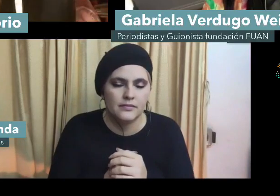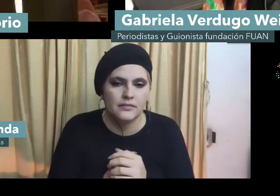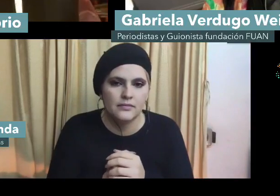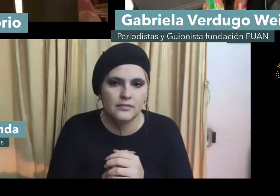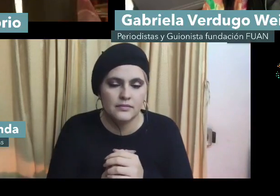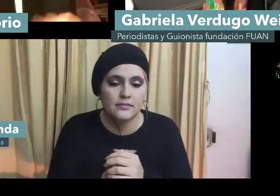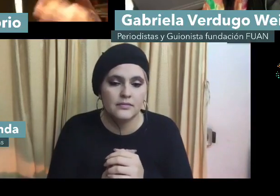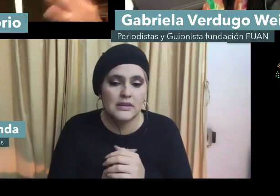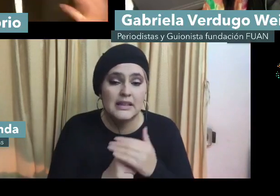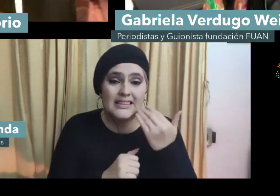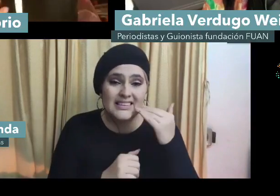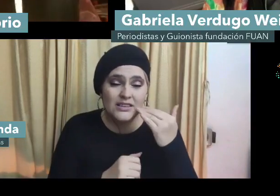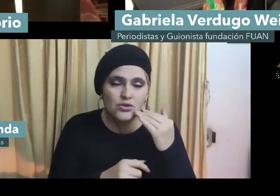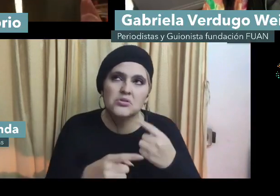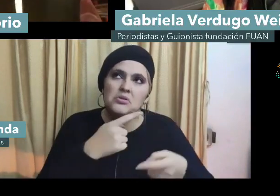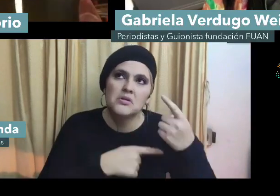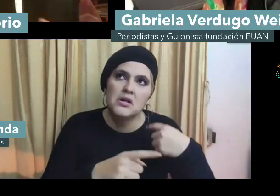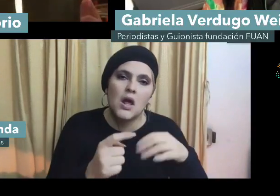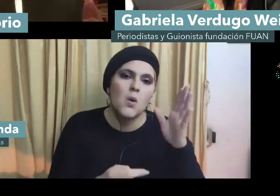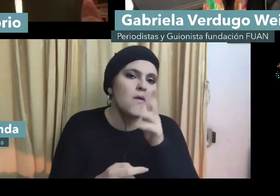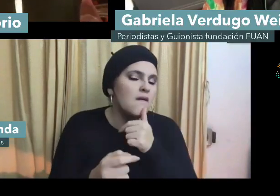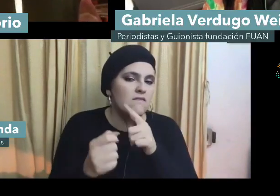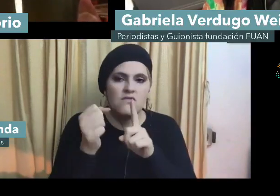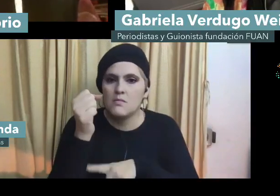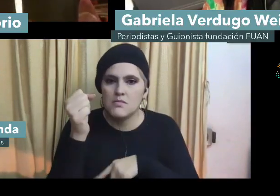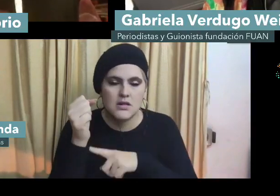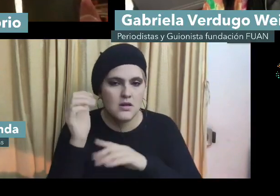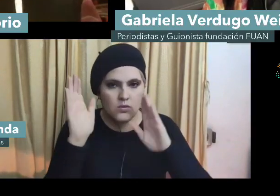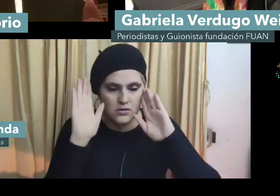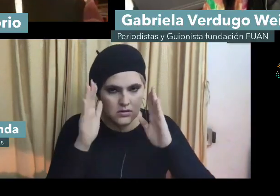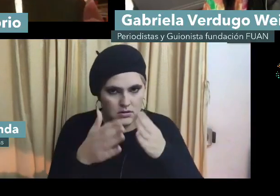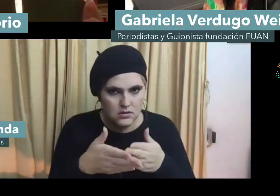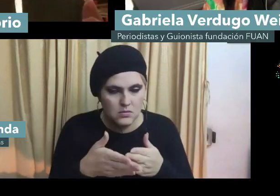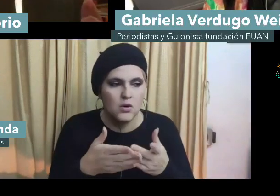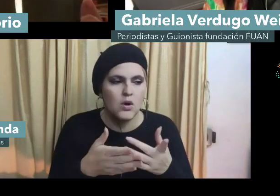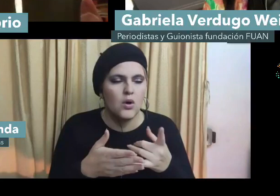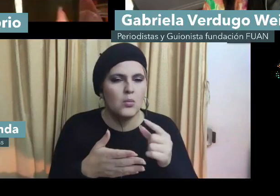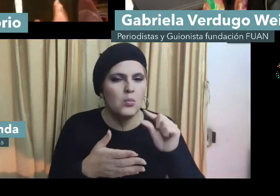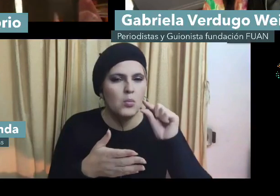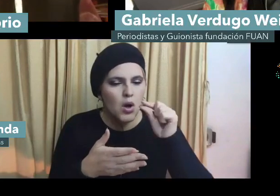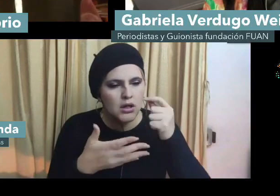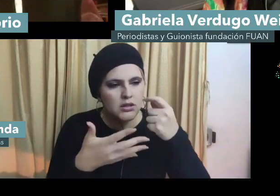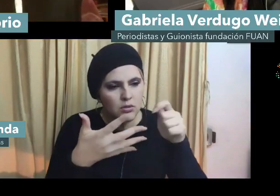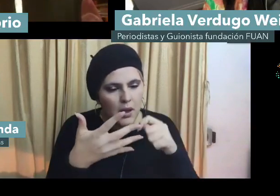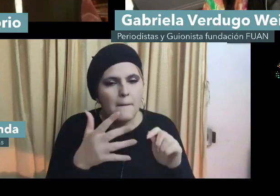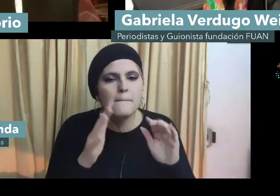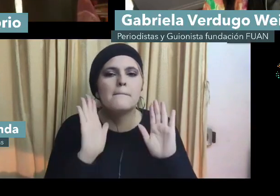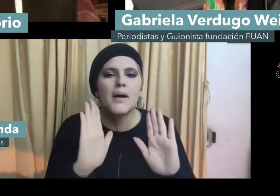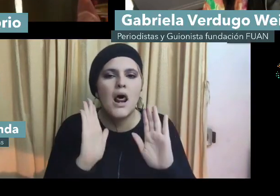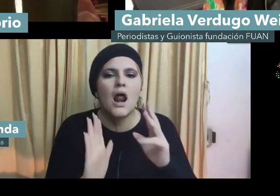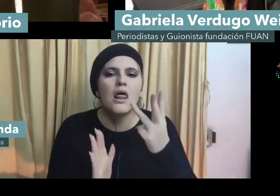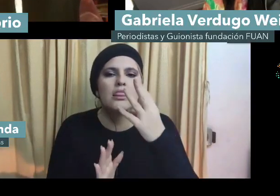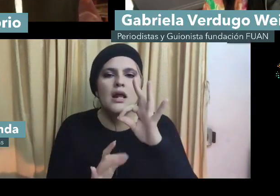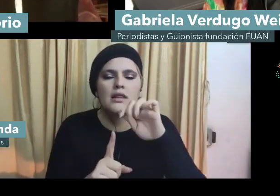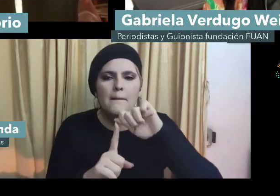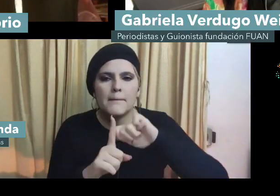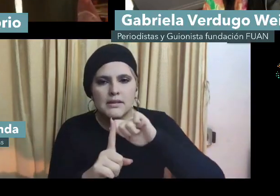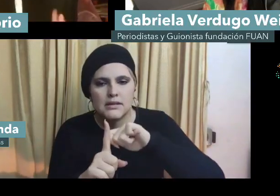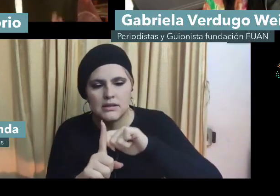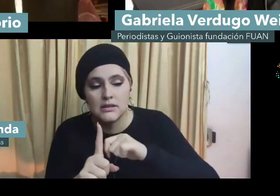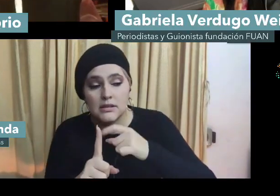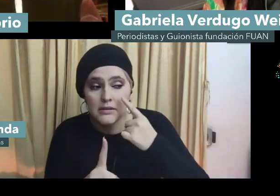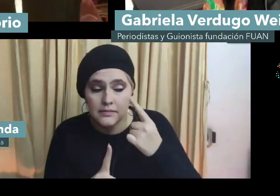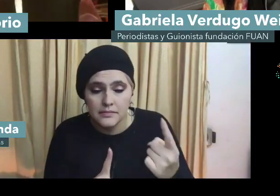antecedentes familiares, con muy poca sintomatología, esperar hasta los 30 meses. Y especialmente lo que hacemos es que si tengo un